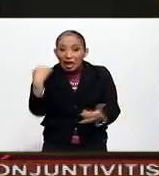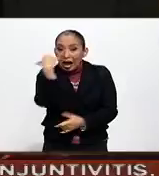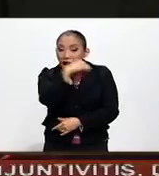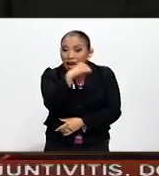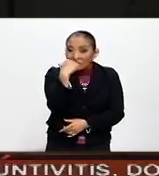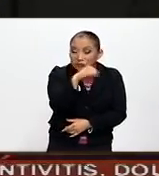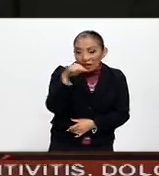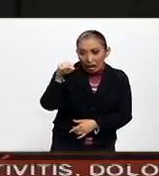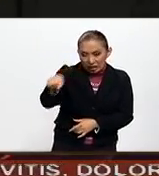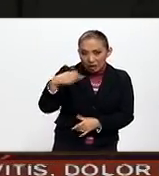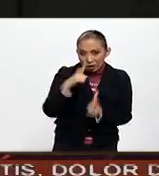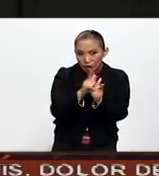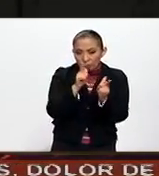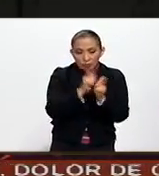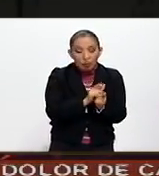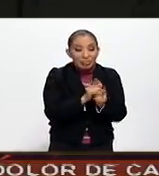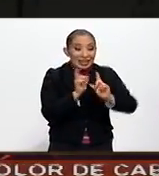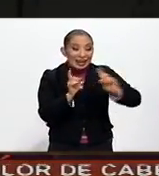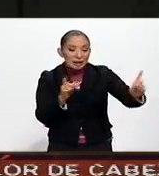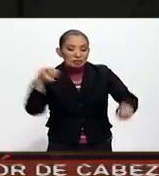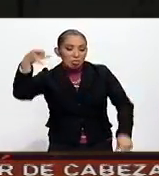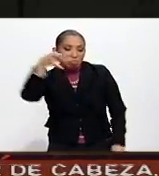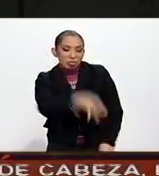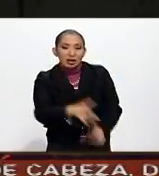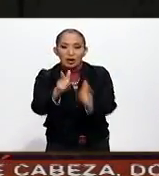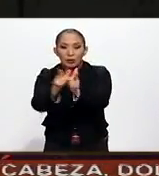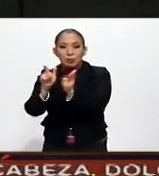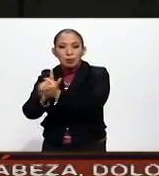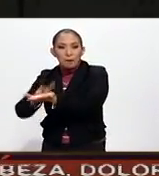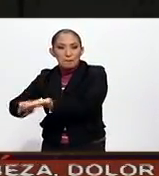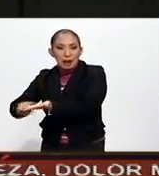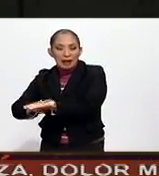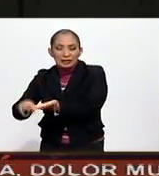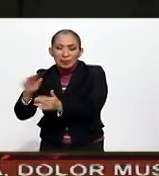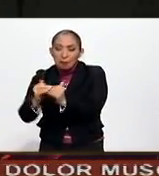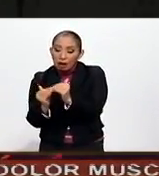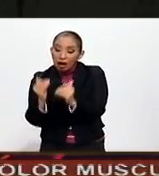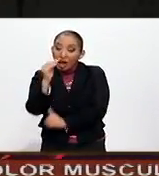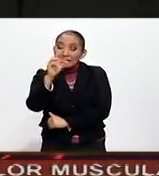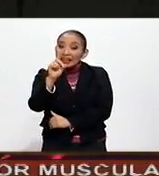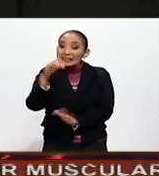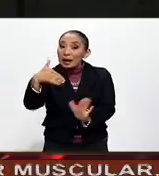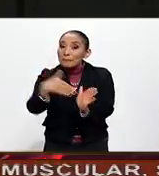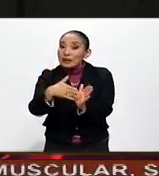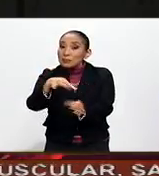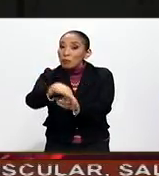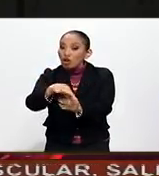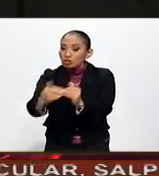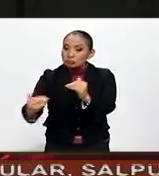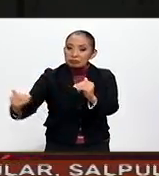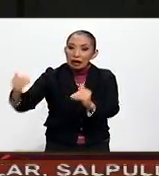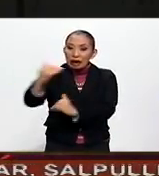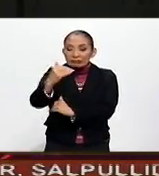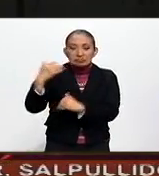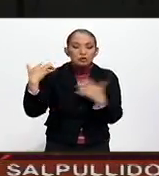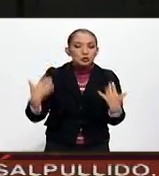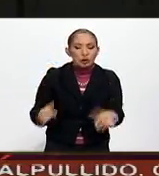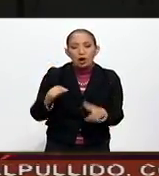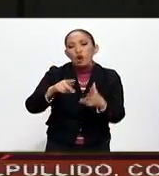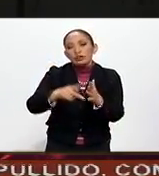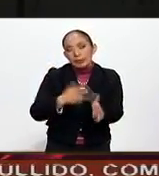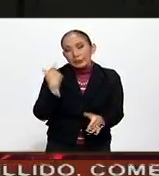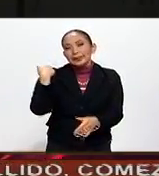Austria. Ahí el partido de ultraderecha fue derrotado por el Partido Verde por poco más de 30,000 votos, así que a